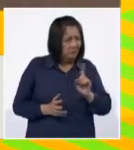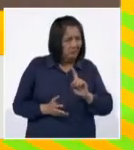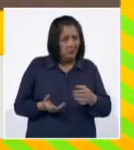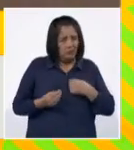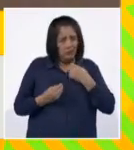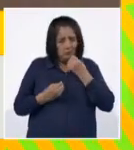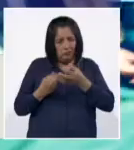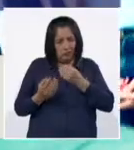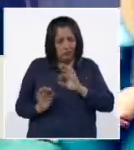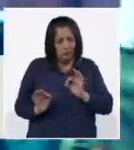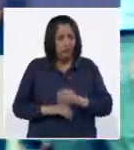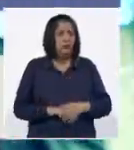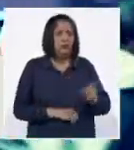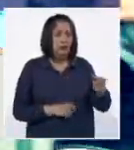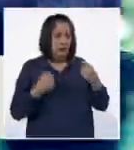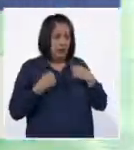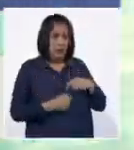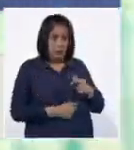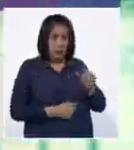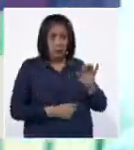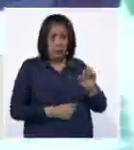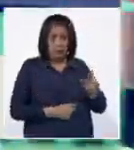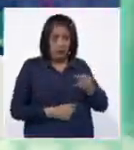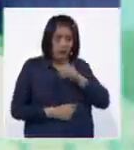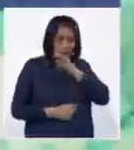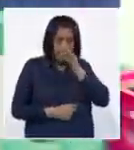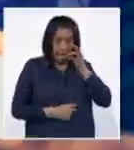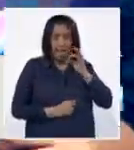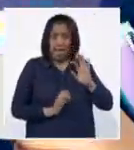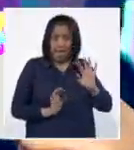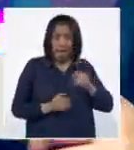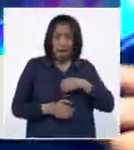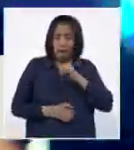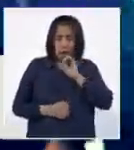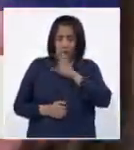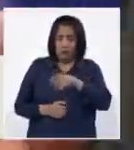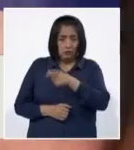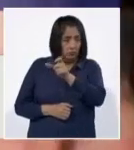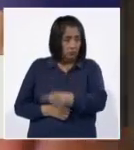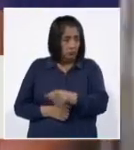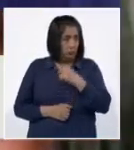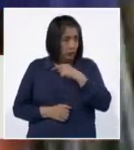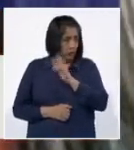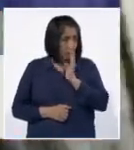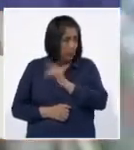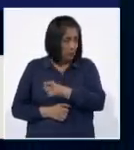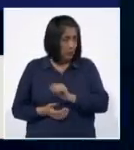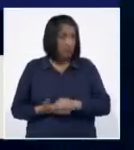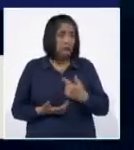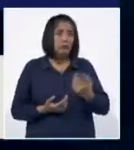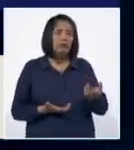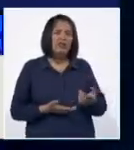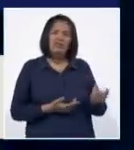vamos a prestar declaraciones. El doctor Enrique Pardo prefiere guardar silencio ante lo dicho por la Blanca de Chucuito, sobre todo